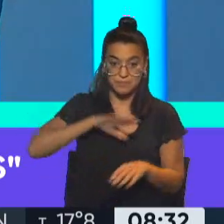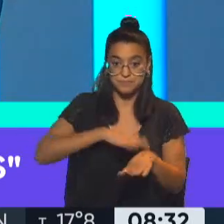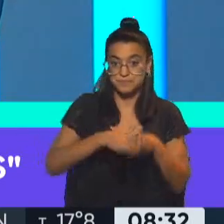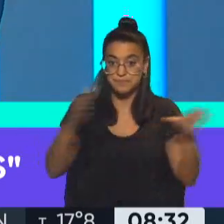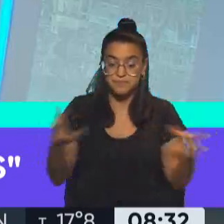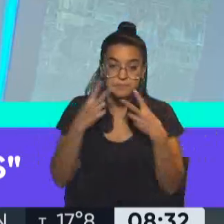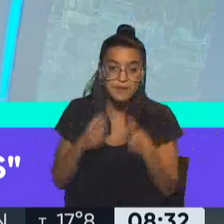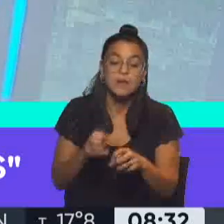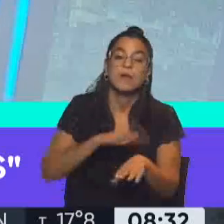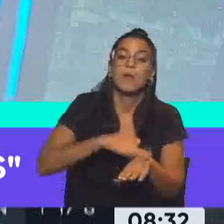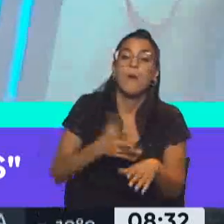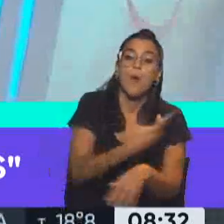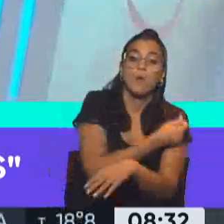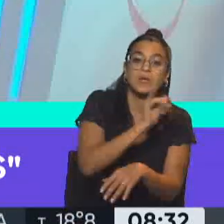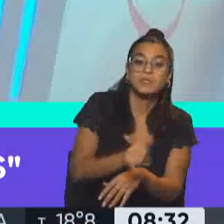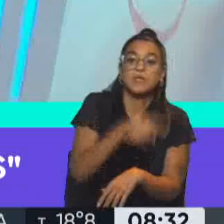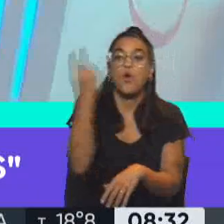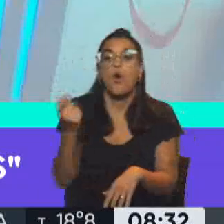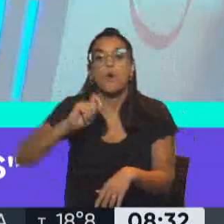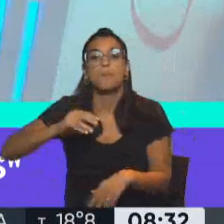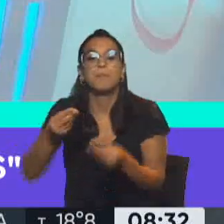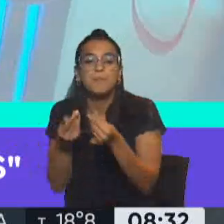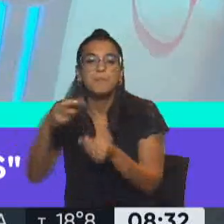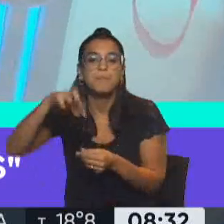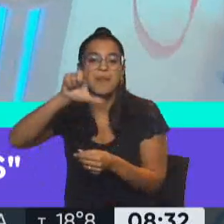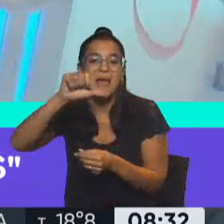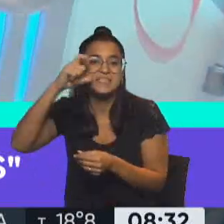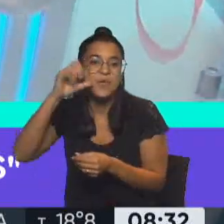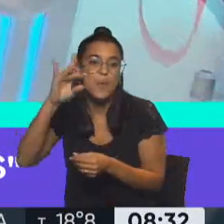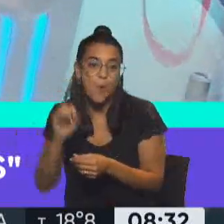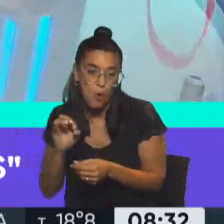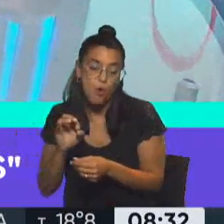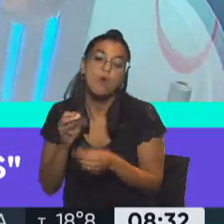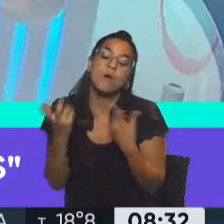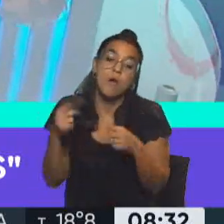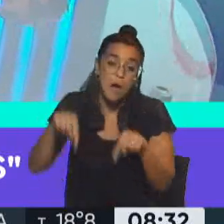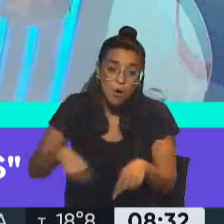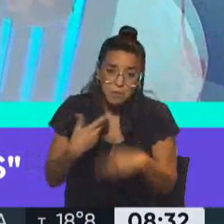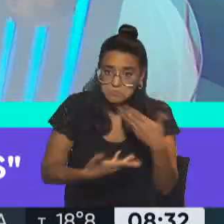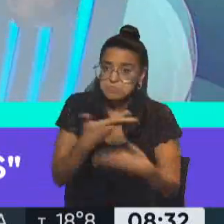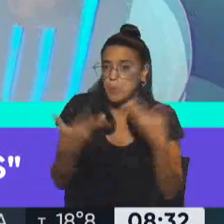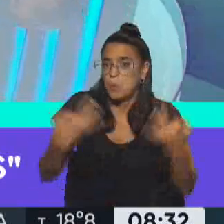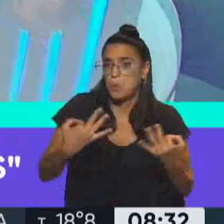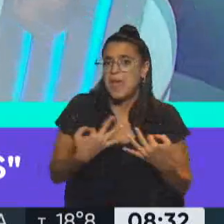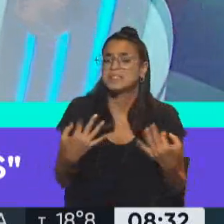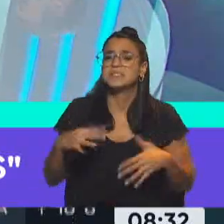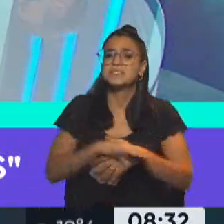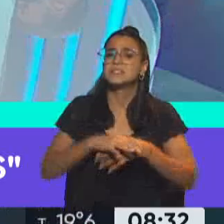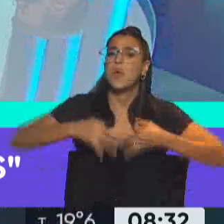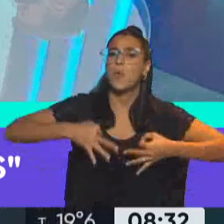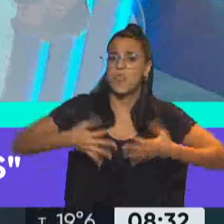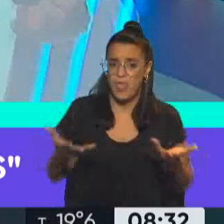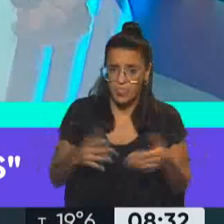estudio estaban en la rama vacuna o en la rama placebo eso lleva más tiempo pero por ahora viene con buen perfil de seguridad esperemos